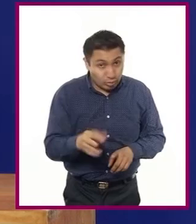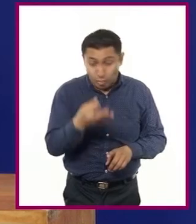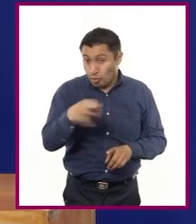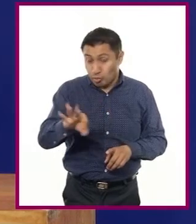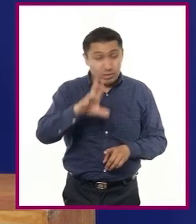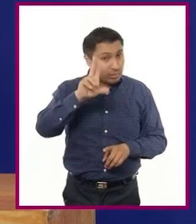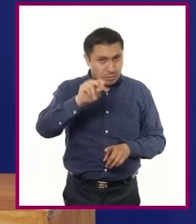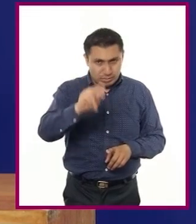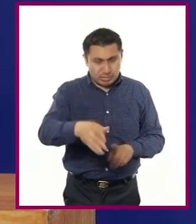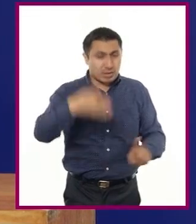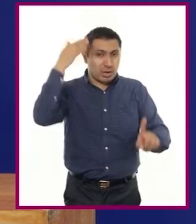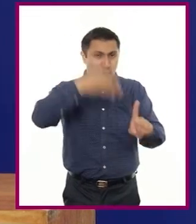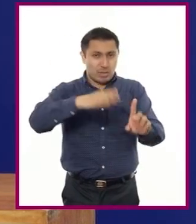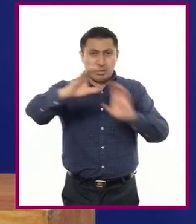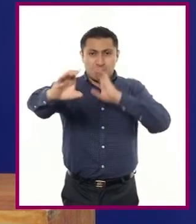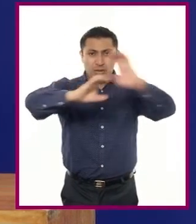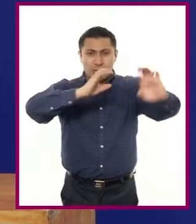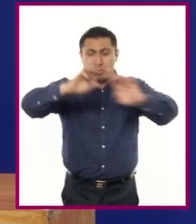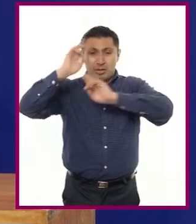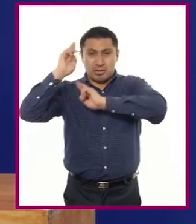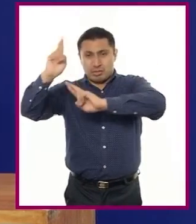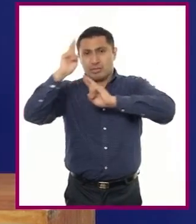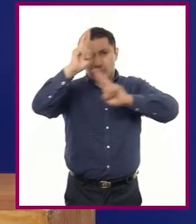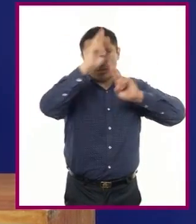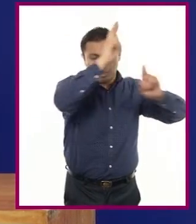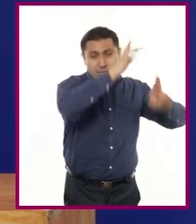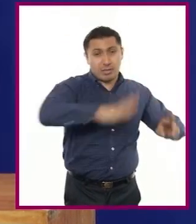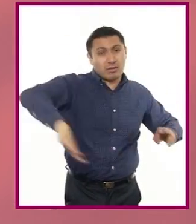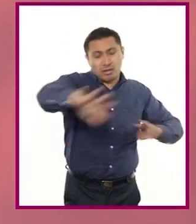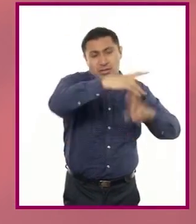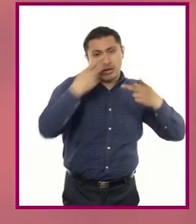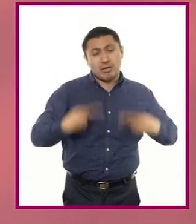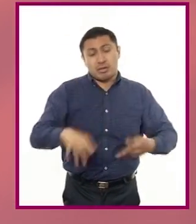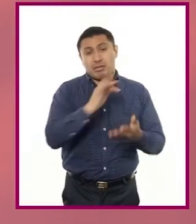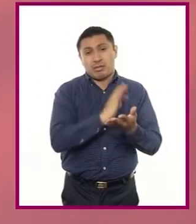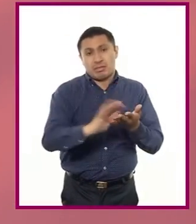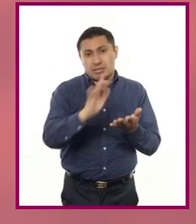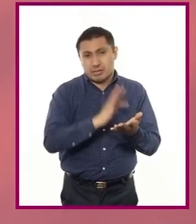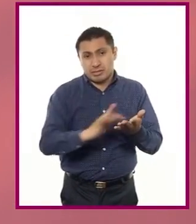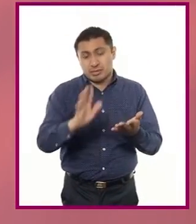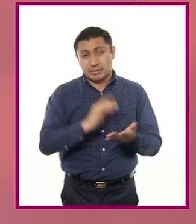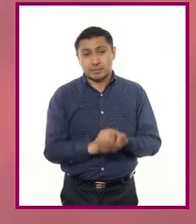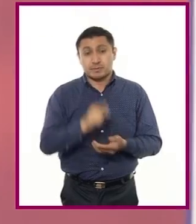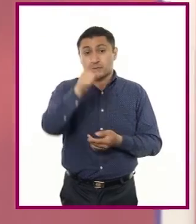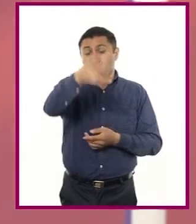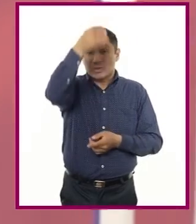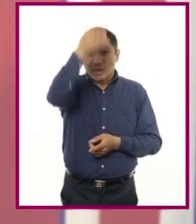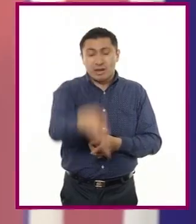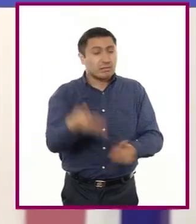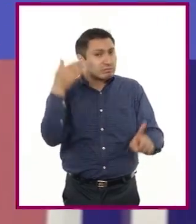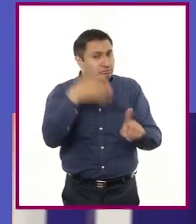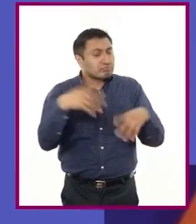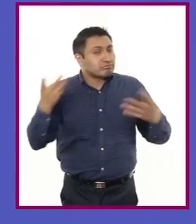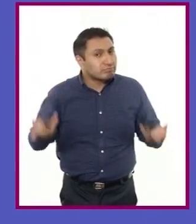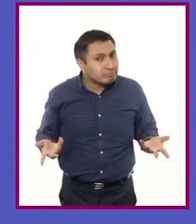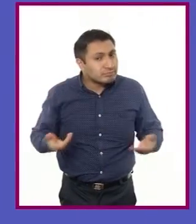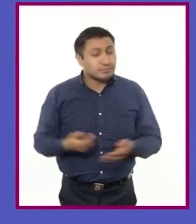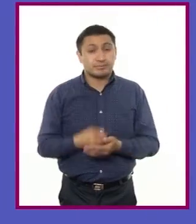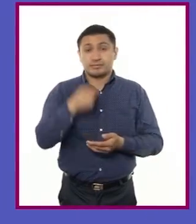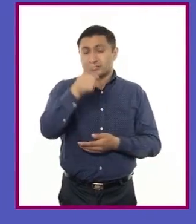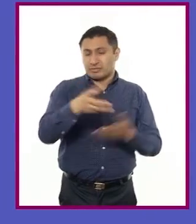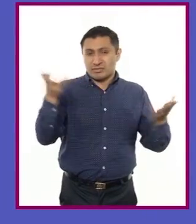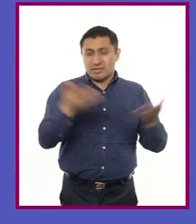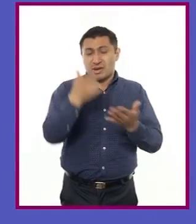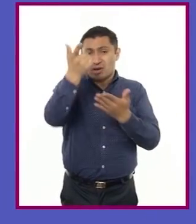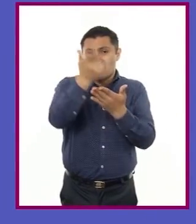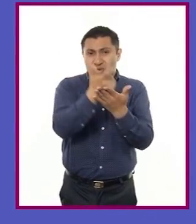de la comunicación y el respeto que merecen los lectores. ¿Aceptan un reto? Elaboran una